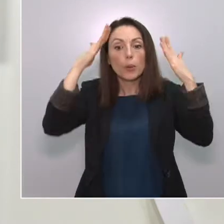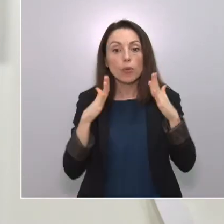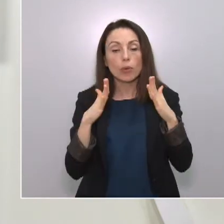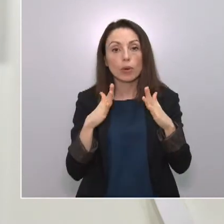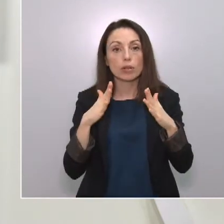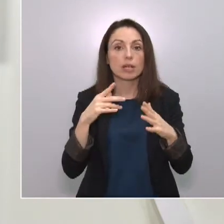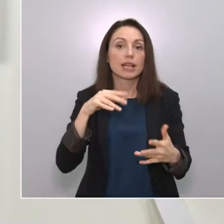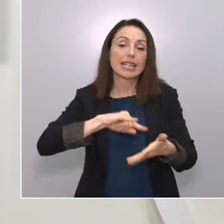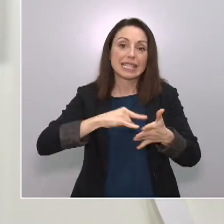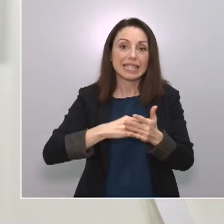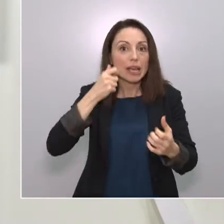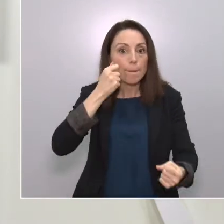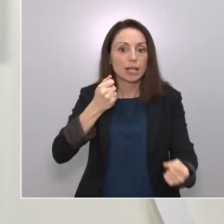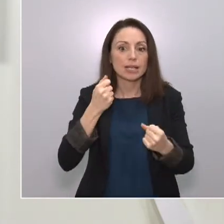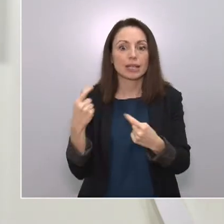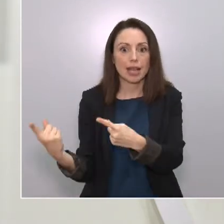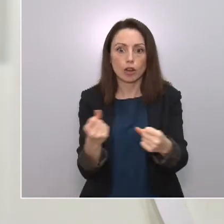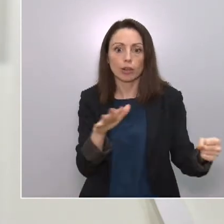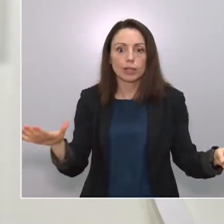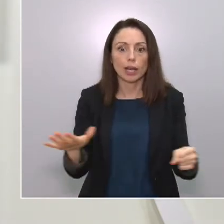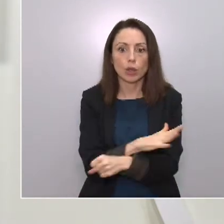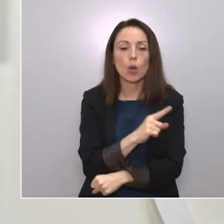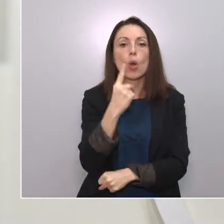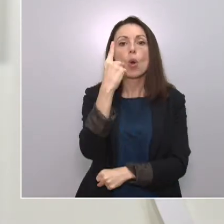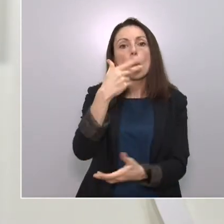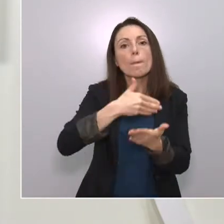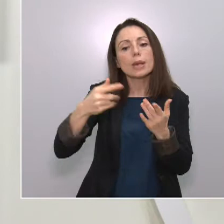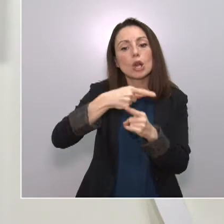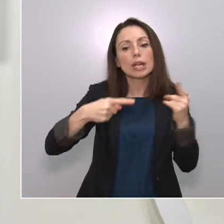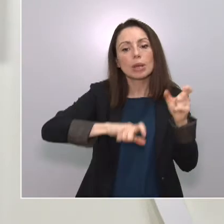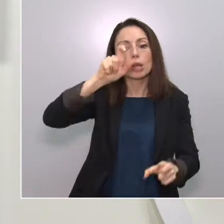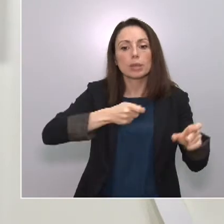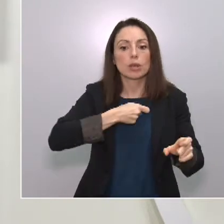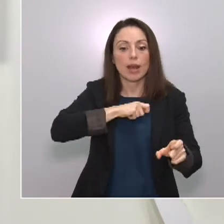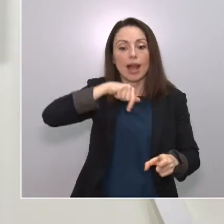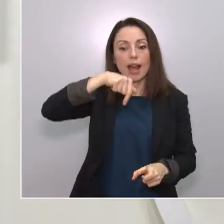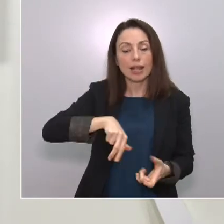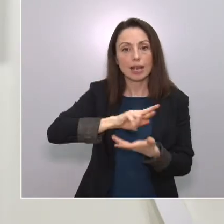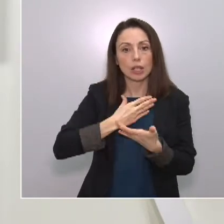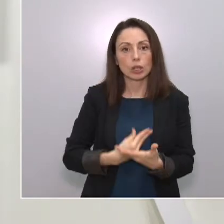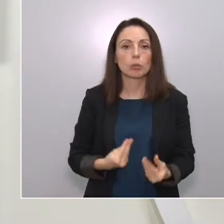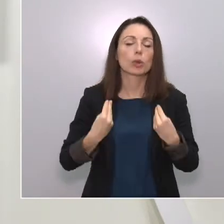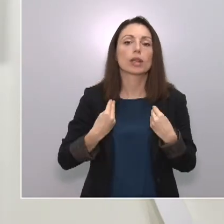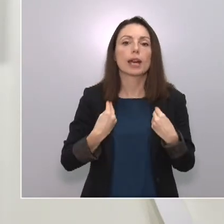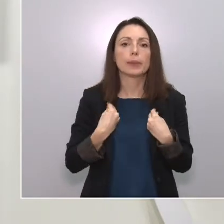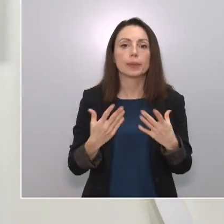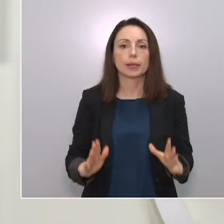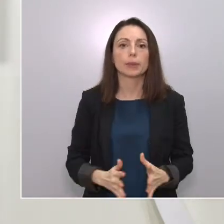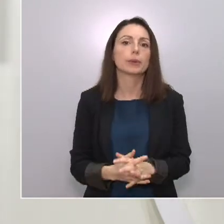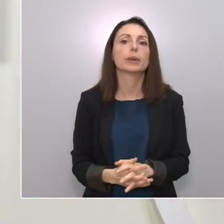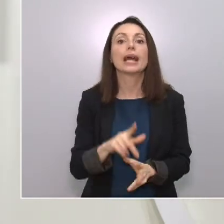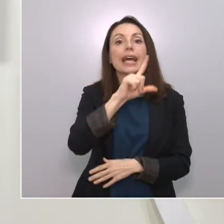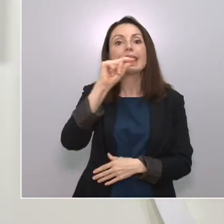sistema sanitario que necesitaremos para proteger a 1,5 millones de españoles que viven en la región de Murcia. ni